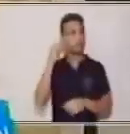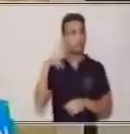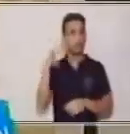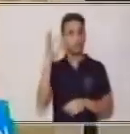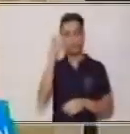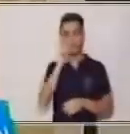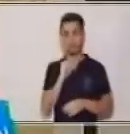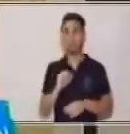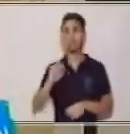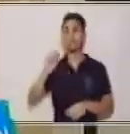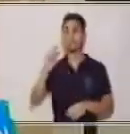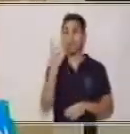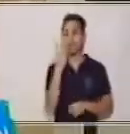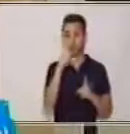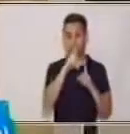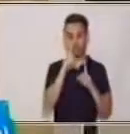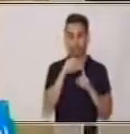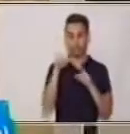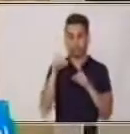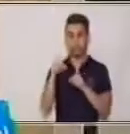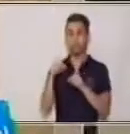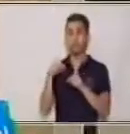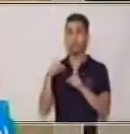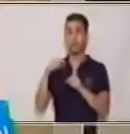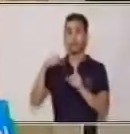el segundo término.